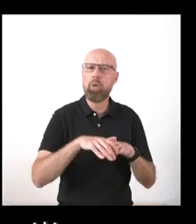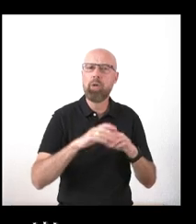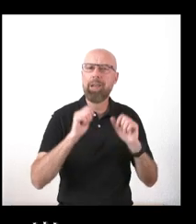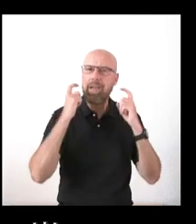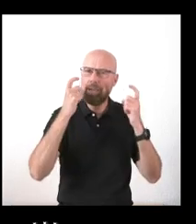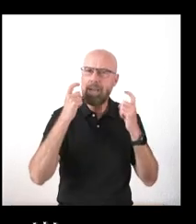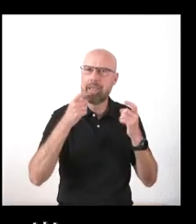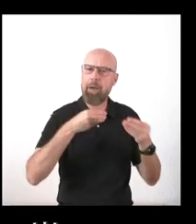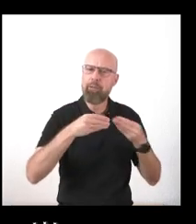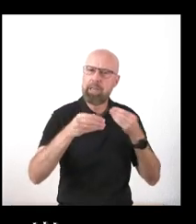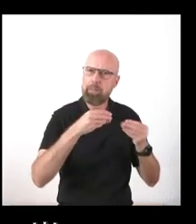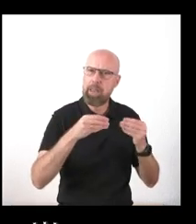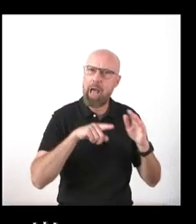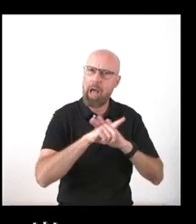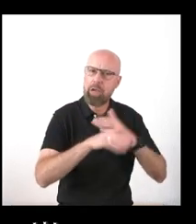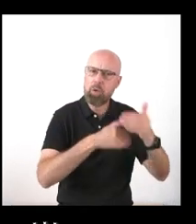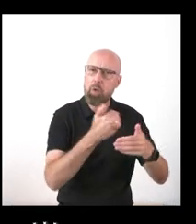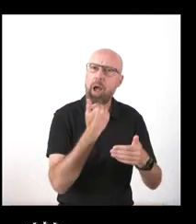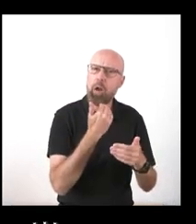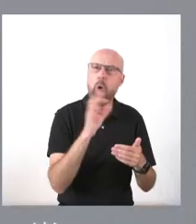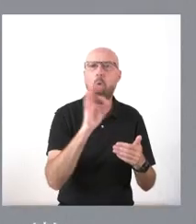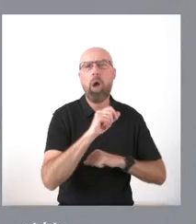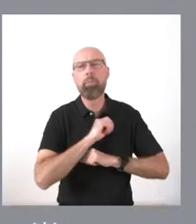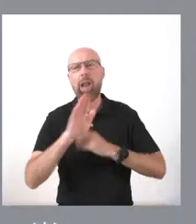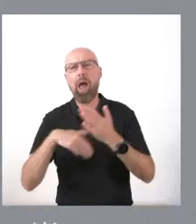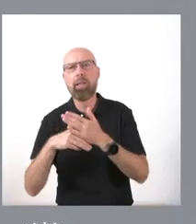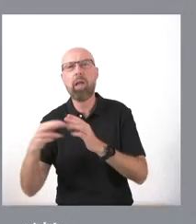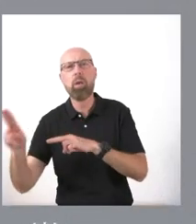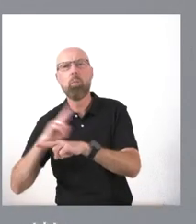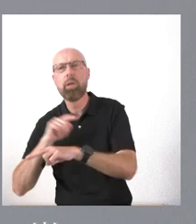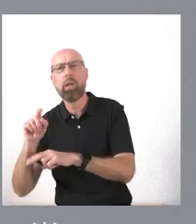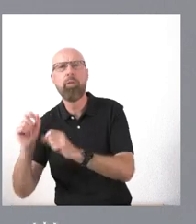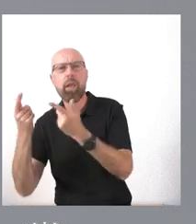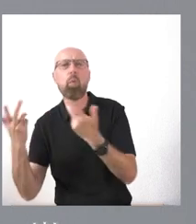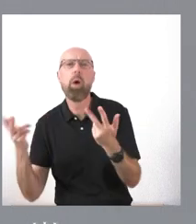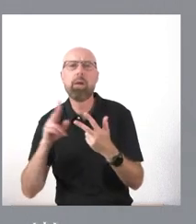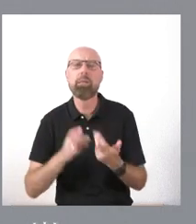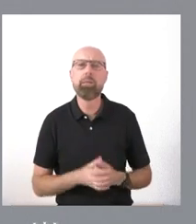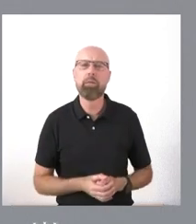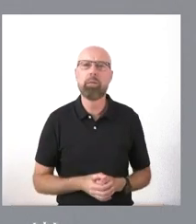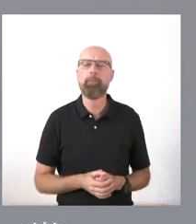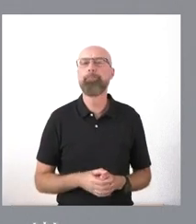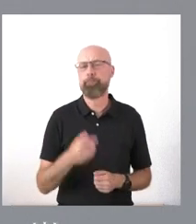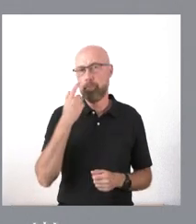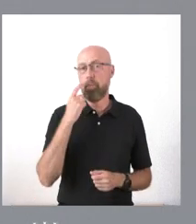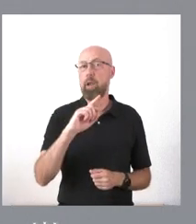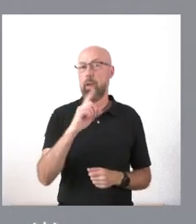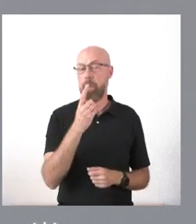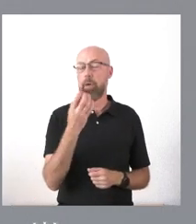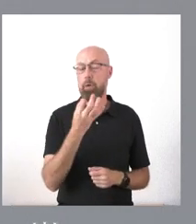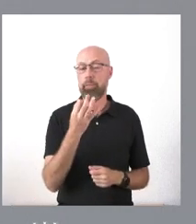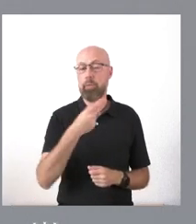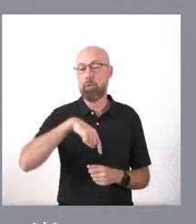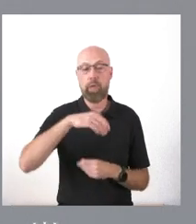tal cual hasta que haya esa resolución pues lo primero que hay que hacer es determinar la guía de